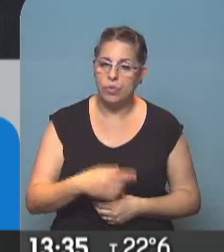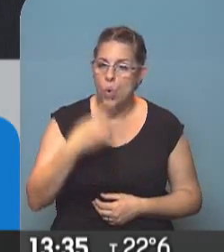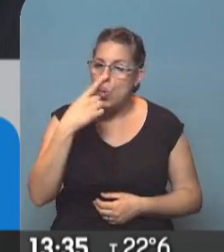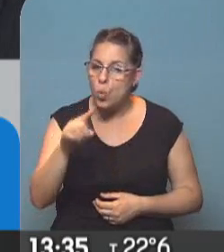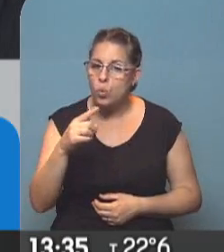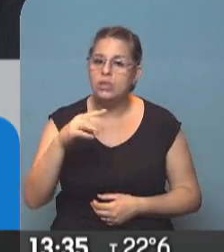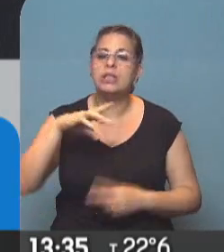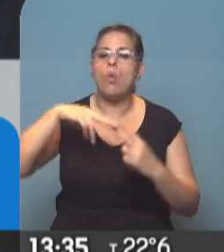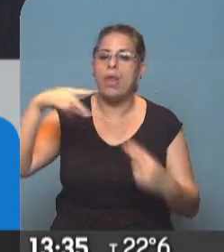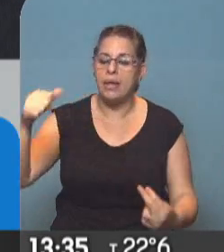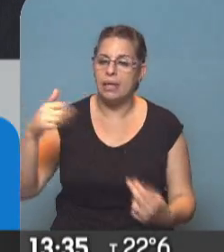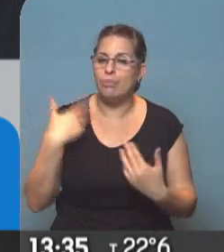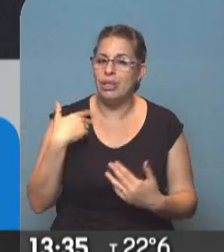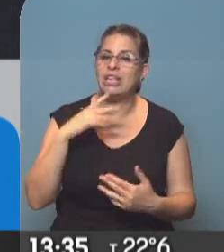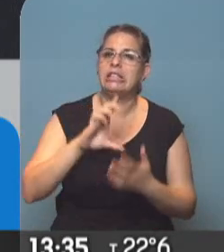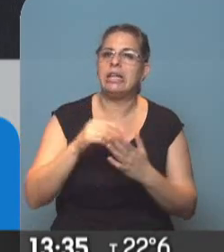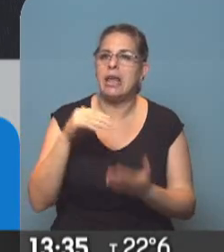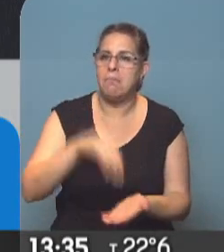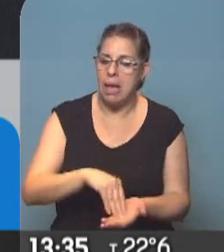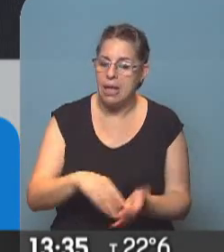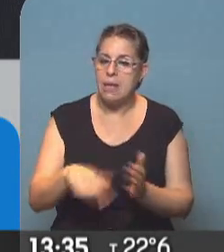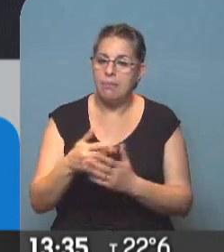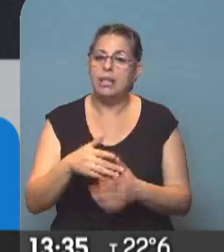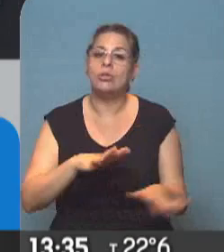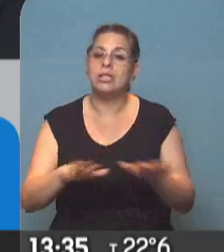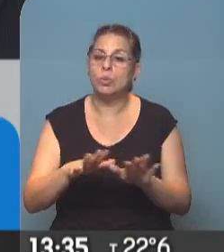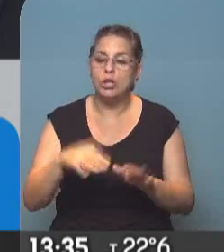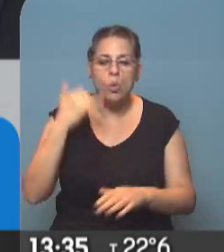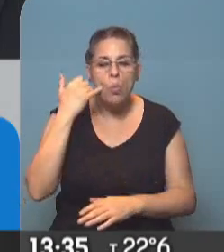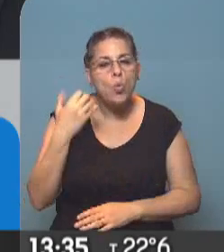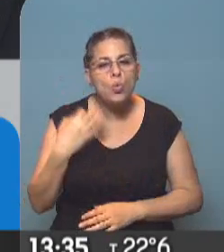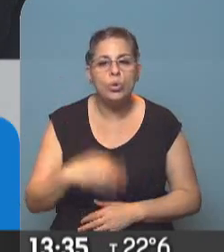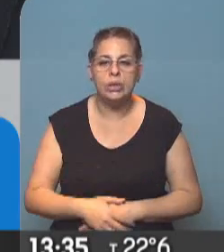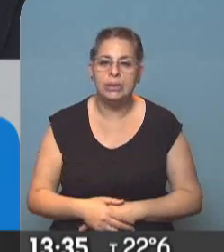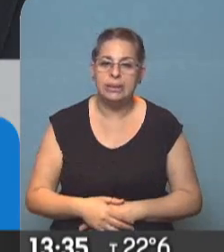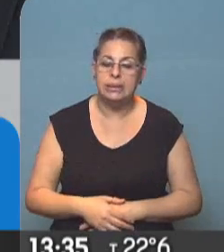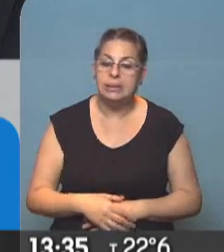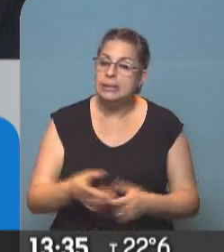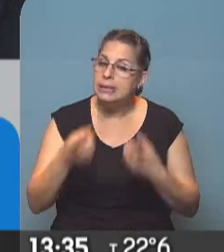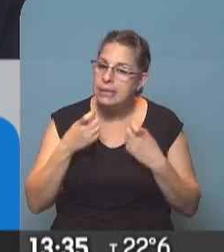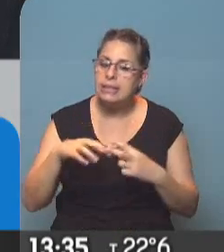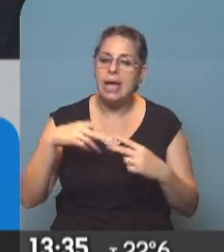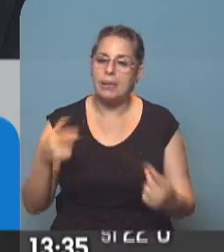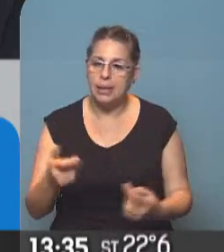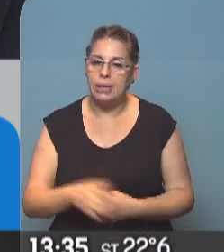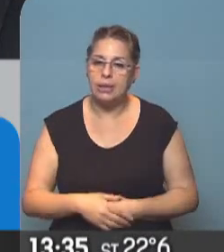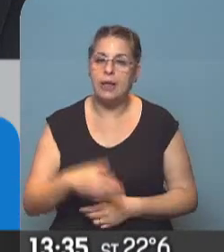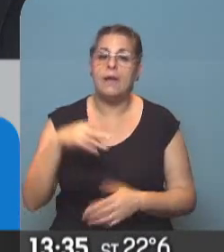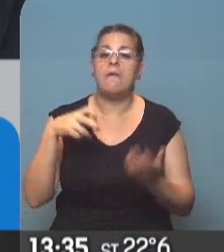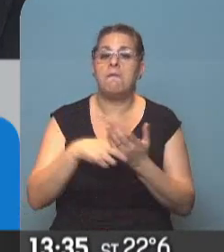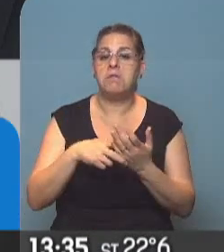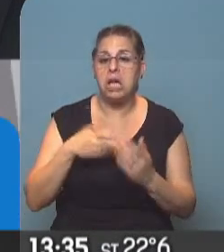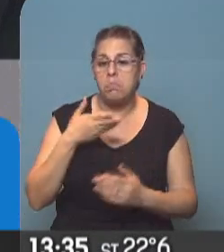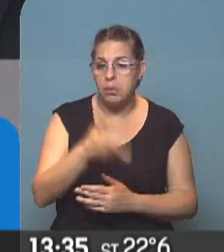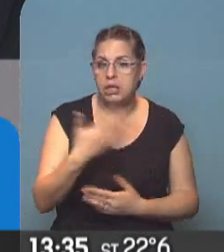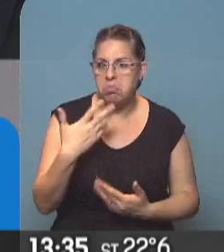hace es el ADN, eso puede tardar un poco más, pero bueno, si la situación es muy, lo amerita en general y el fiscal lo pide, se puede hacer en 3